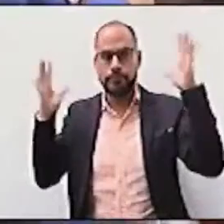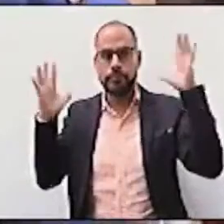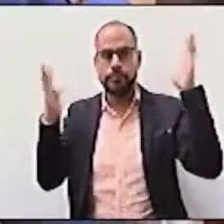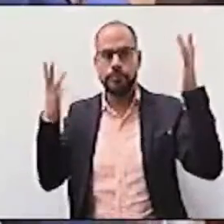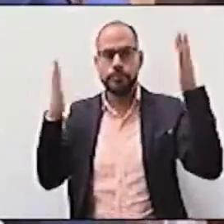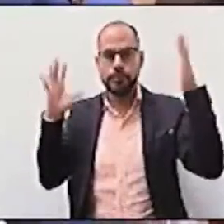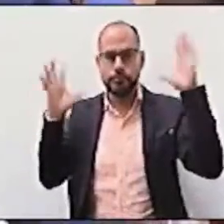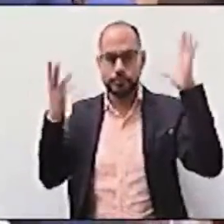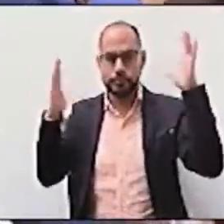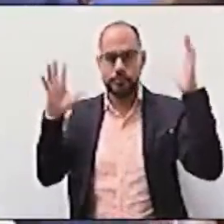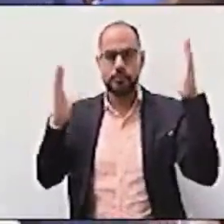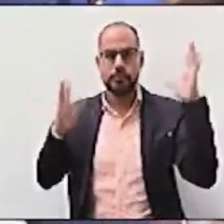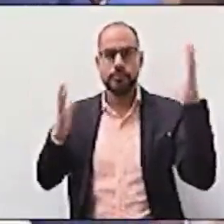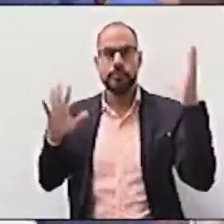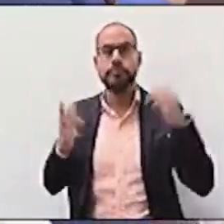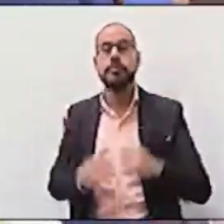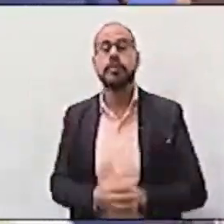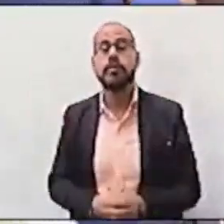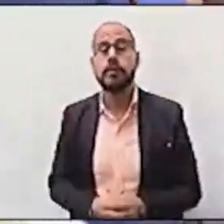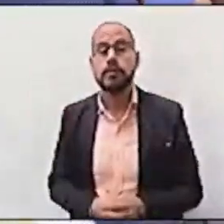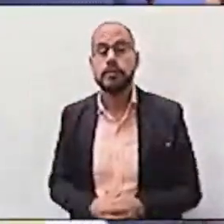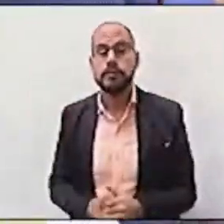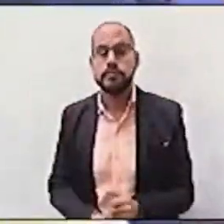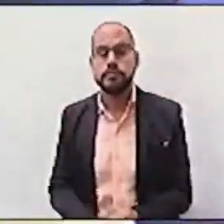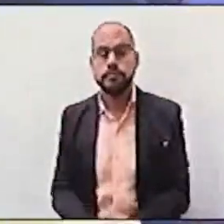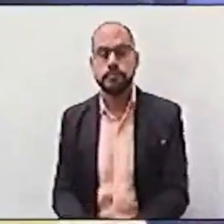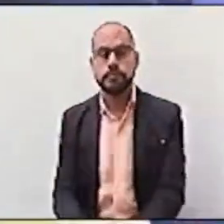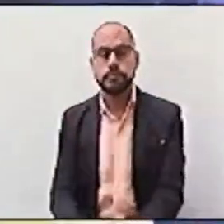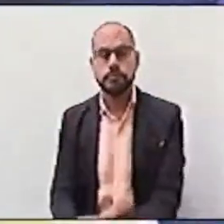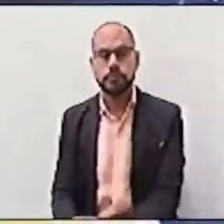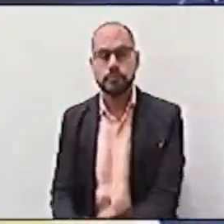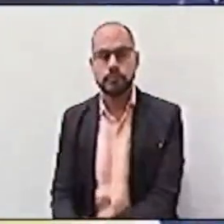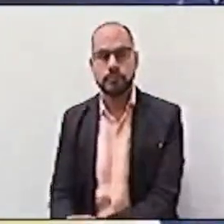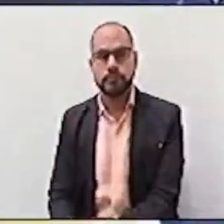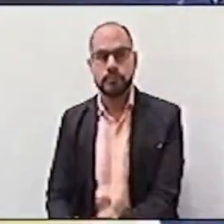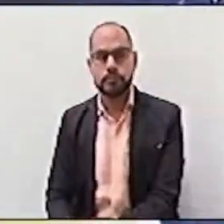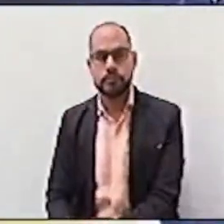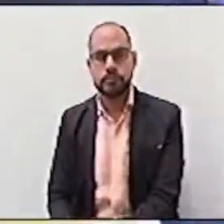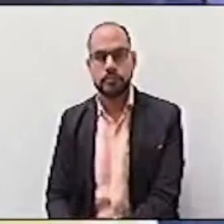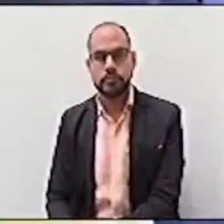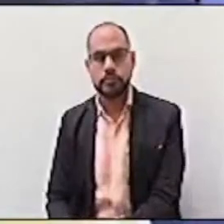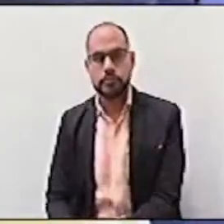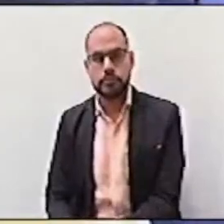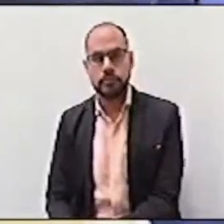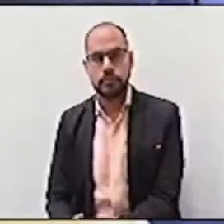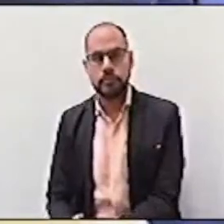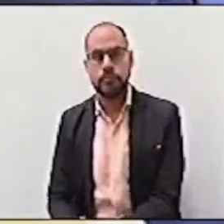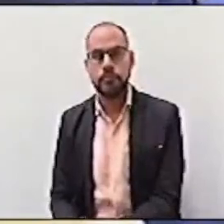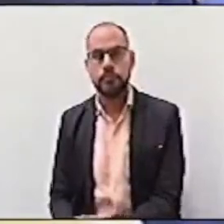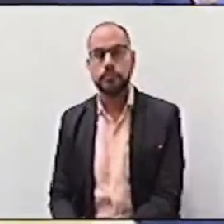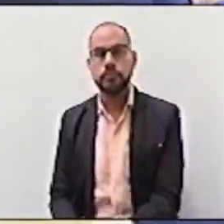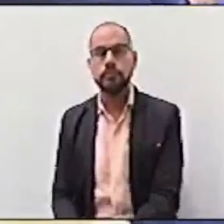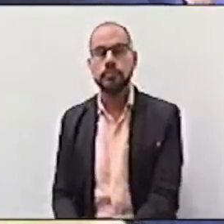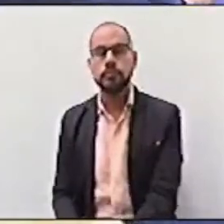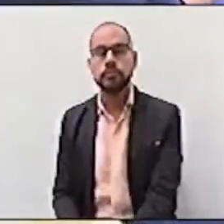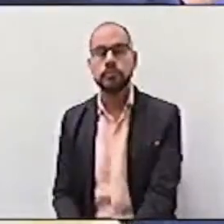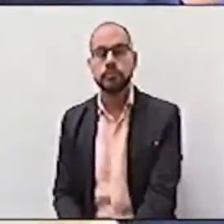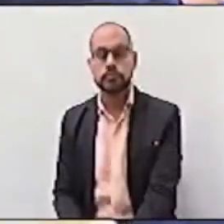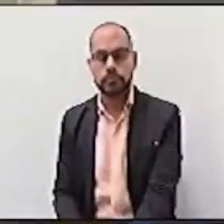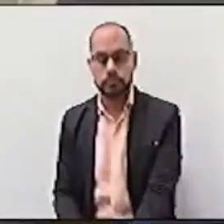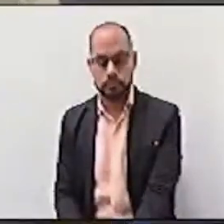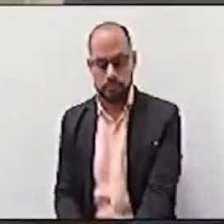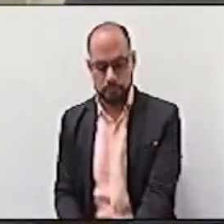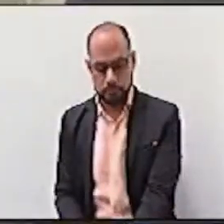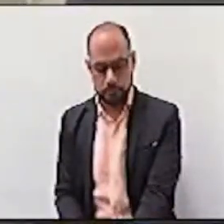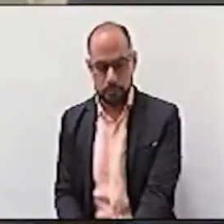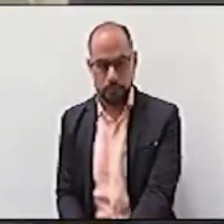Segunda, le pedimos de la manera más atenta y respetuosa a los compañeros de Acción Nacional